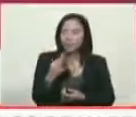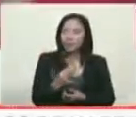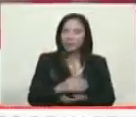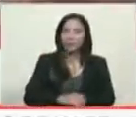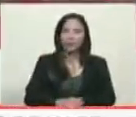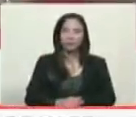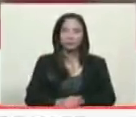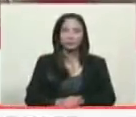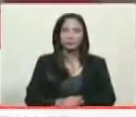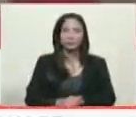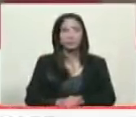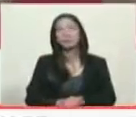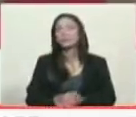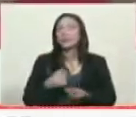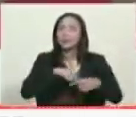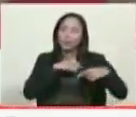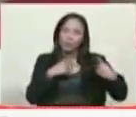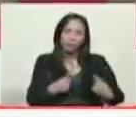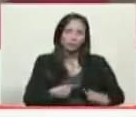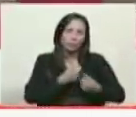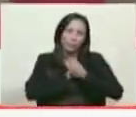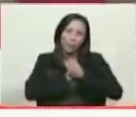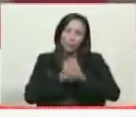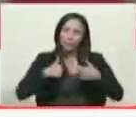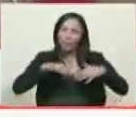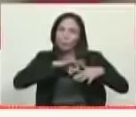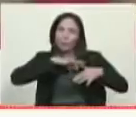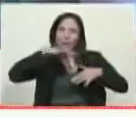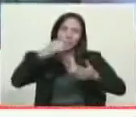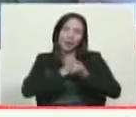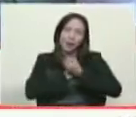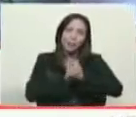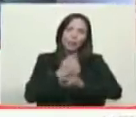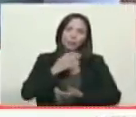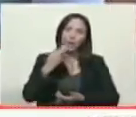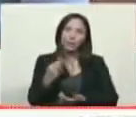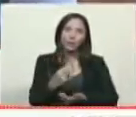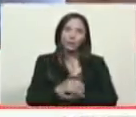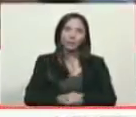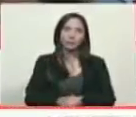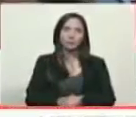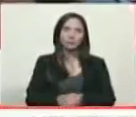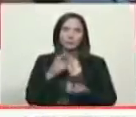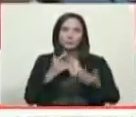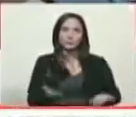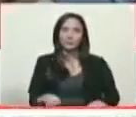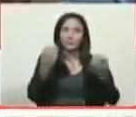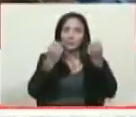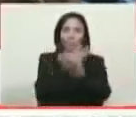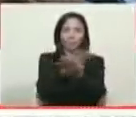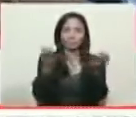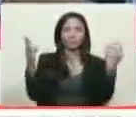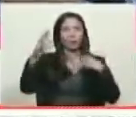de verdad mi corazón y mi alma con nuestros hermanos indígenas que están aquí hoy